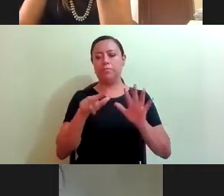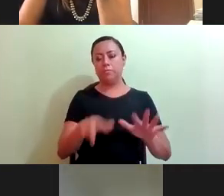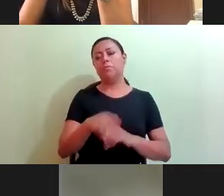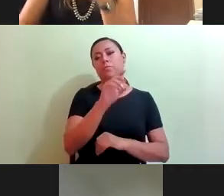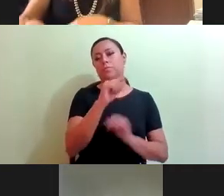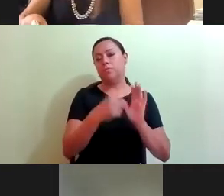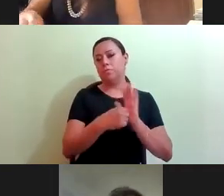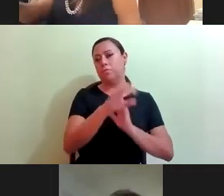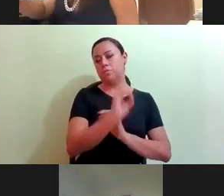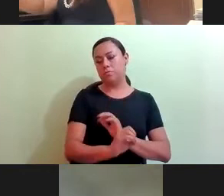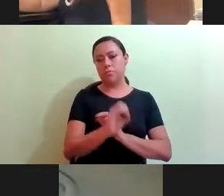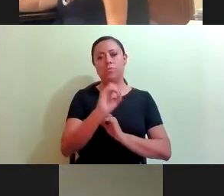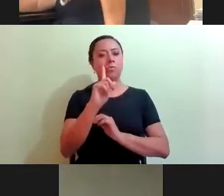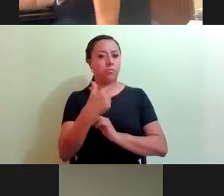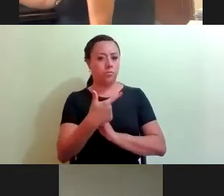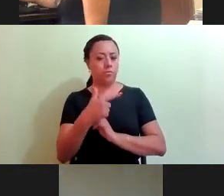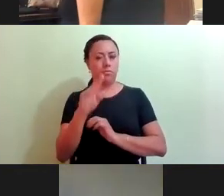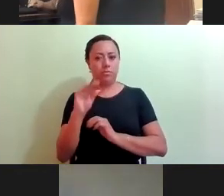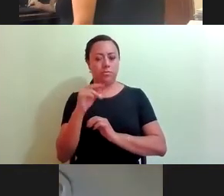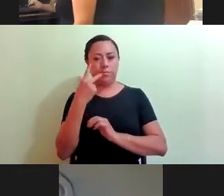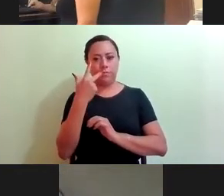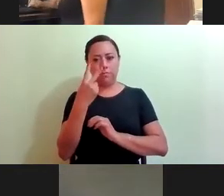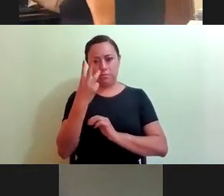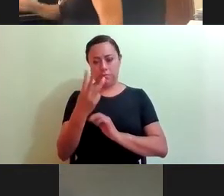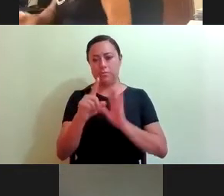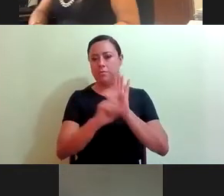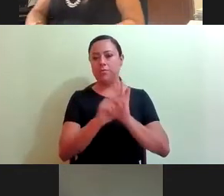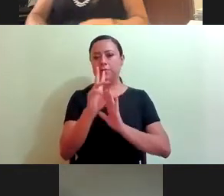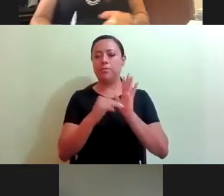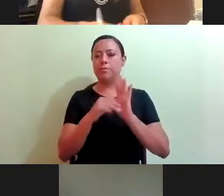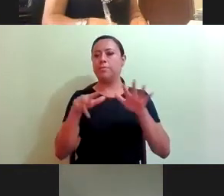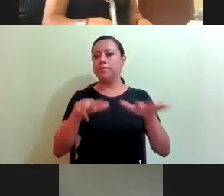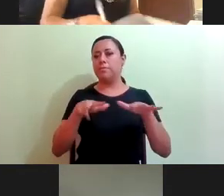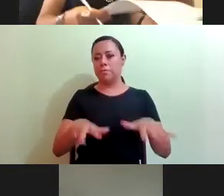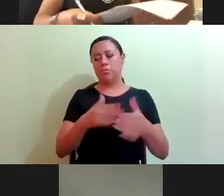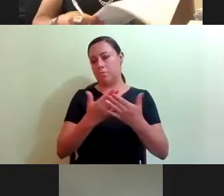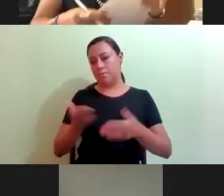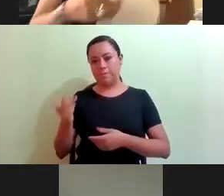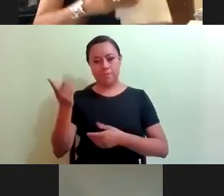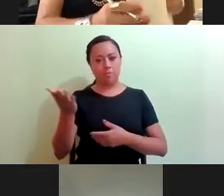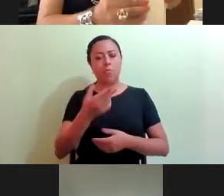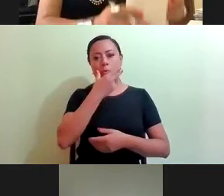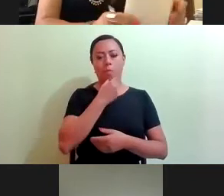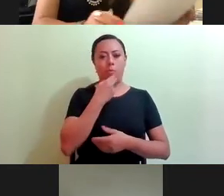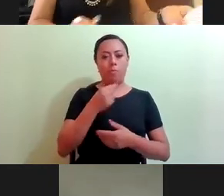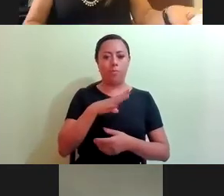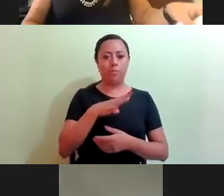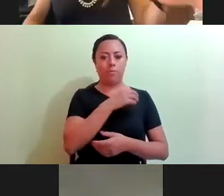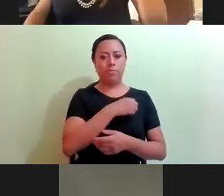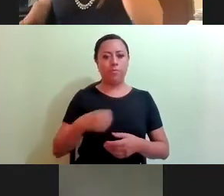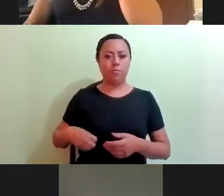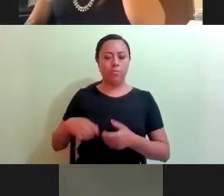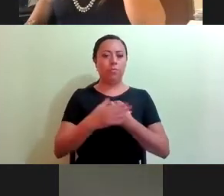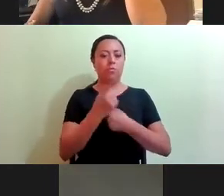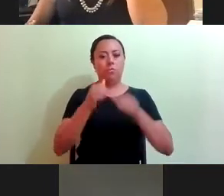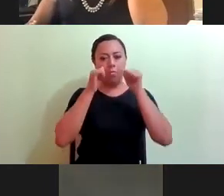RRIP.0793, diagonal-2018, interpuestos en contra de las respuestas emitidas por este sujeto obligado en atención de las solicitudes de